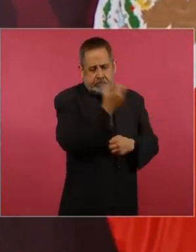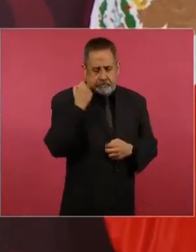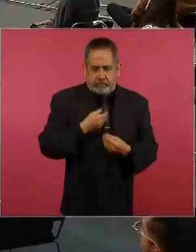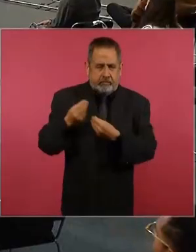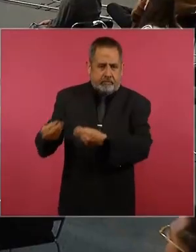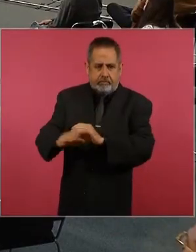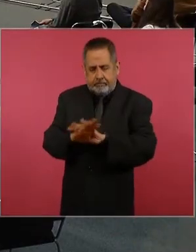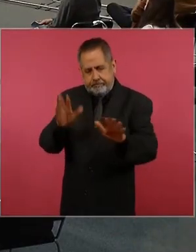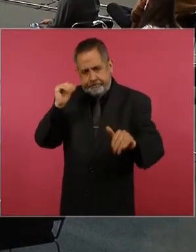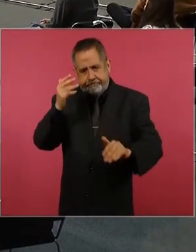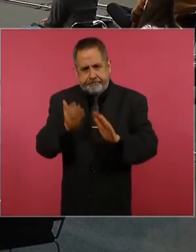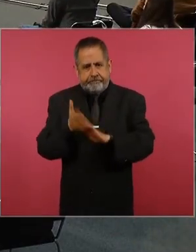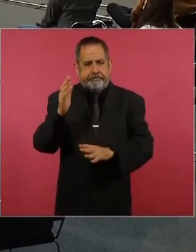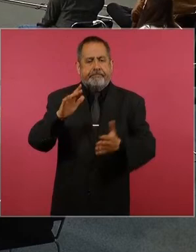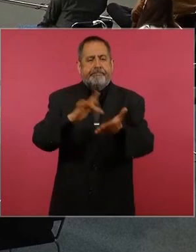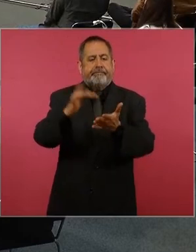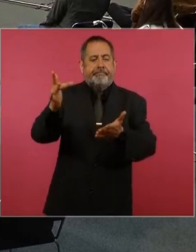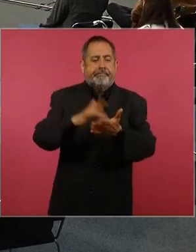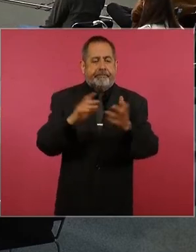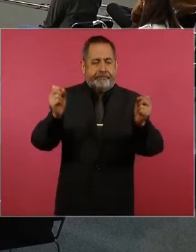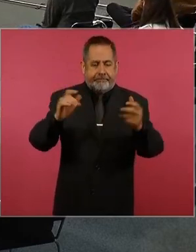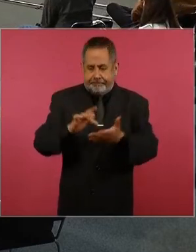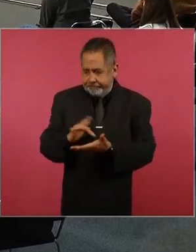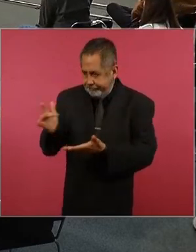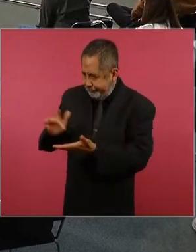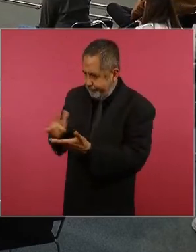vámonos. Muchas gracias.